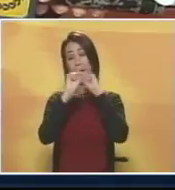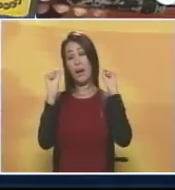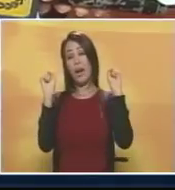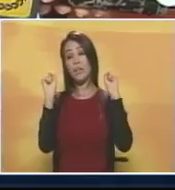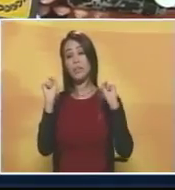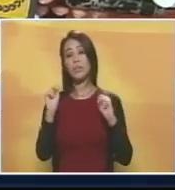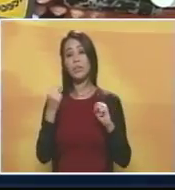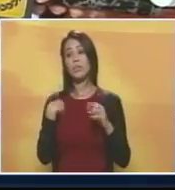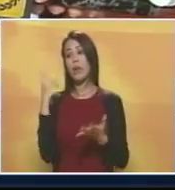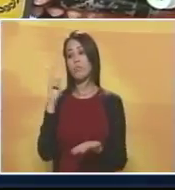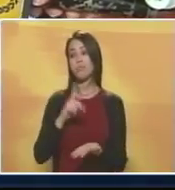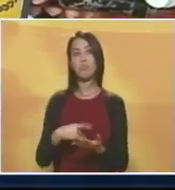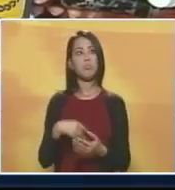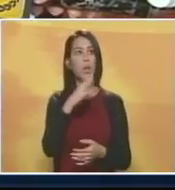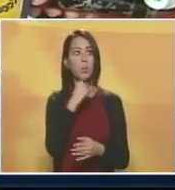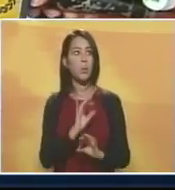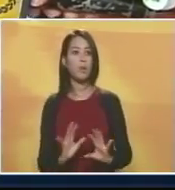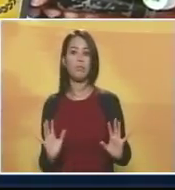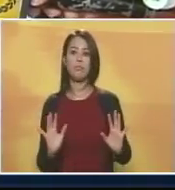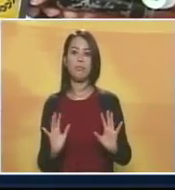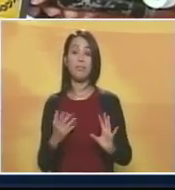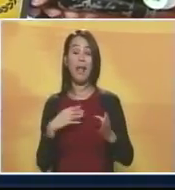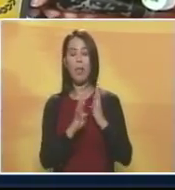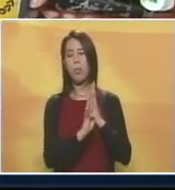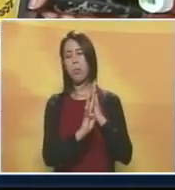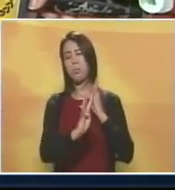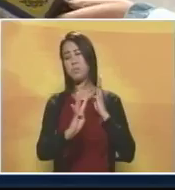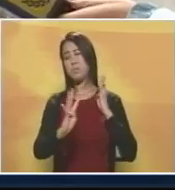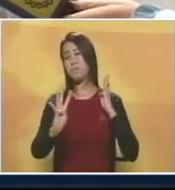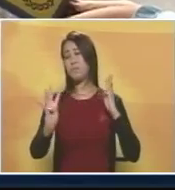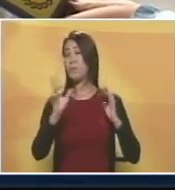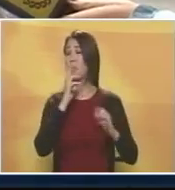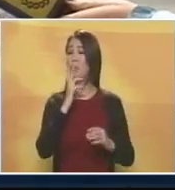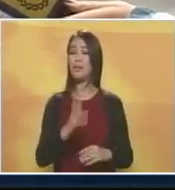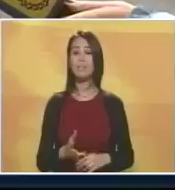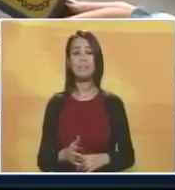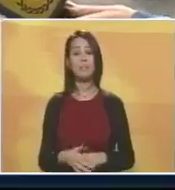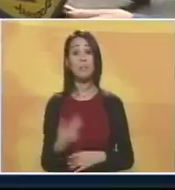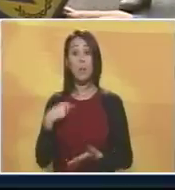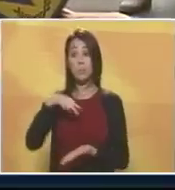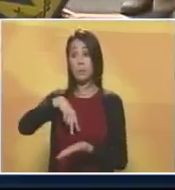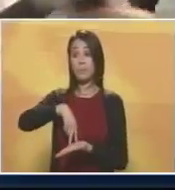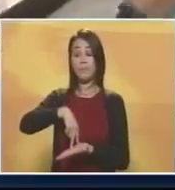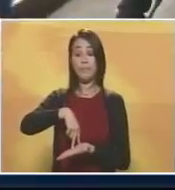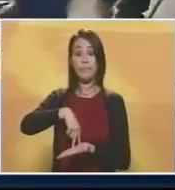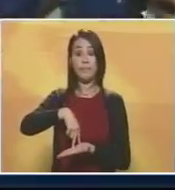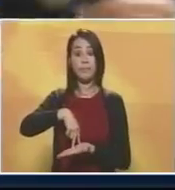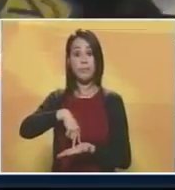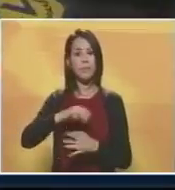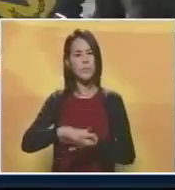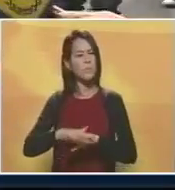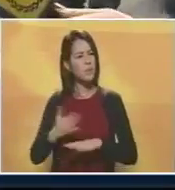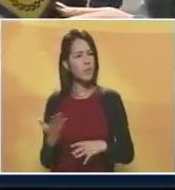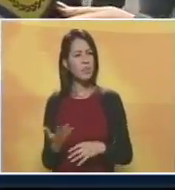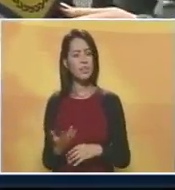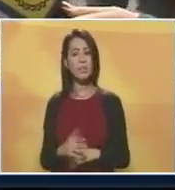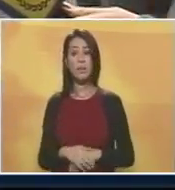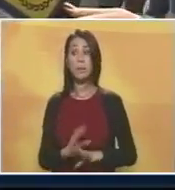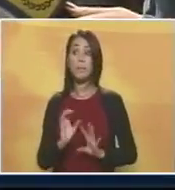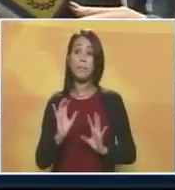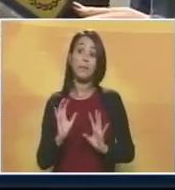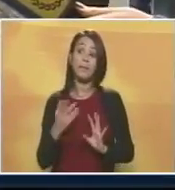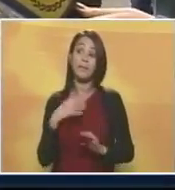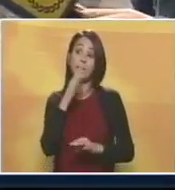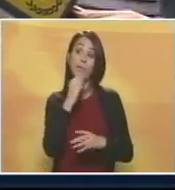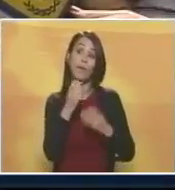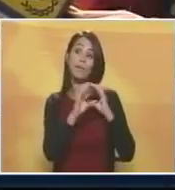ya cuando uno viene ya no hay. Las colas son horribles. Venía parada. ¿Por qué? Bueno, porque casi